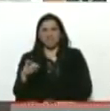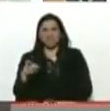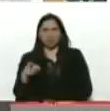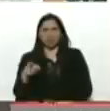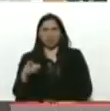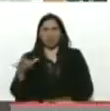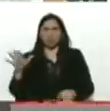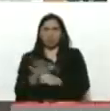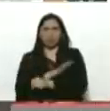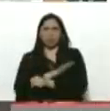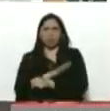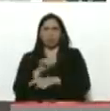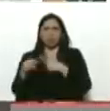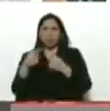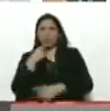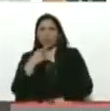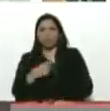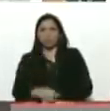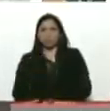después dijo que era...